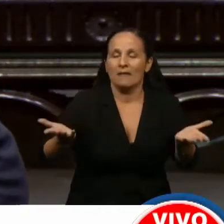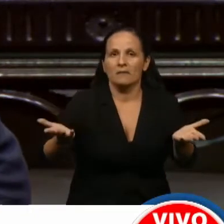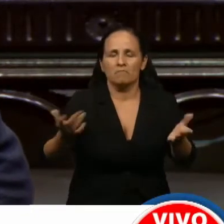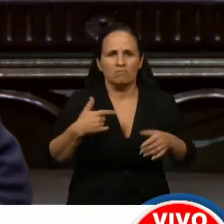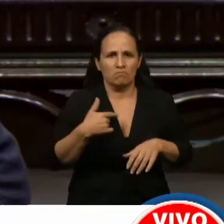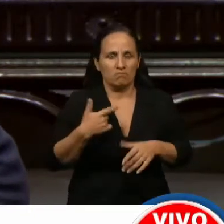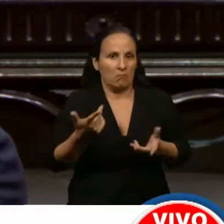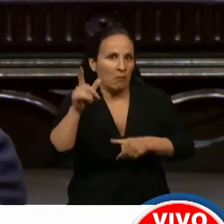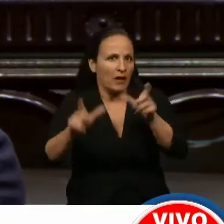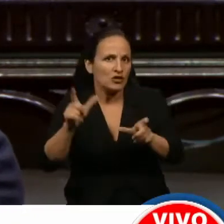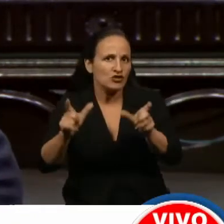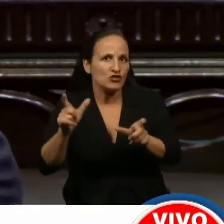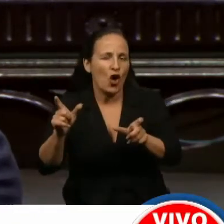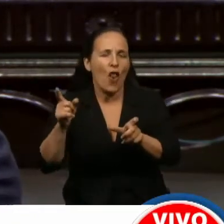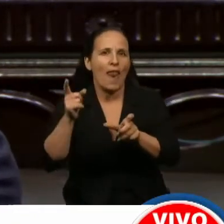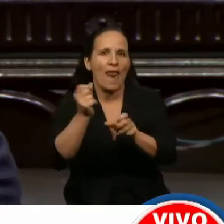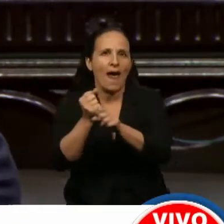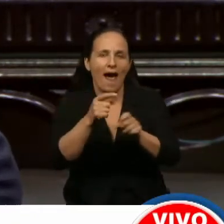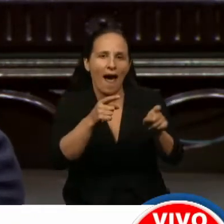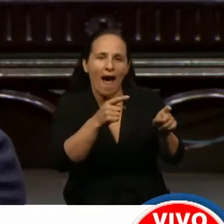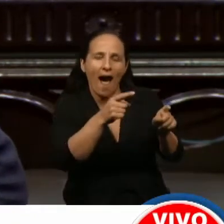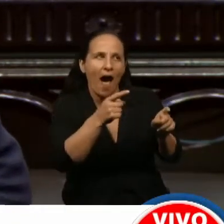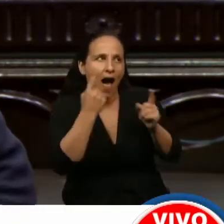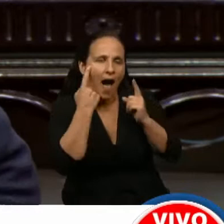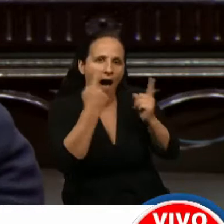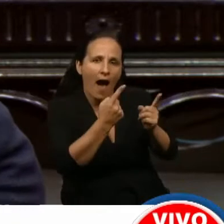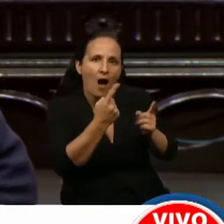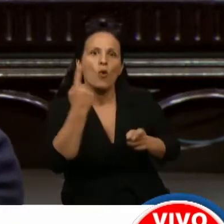qué número de trabajadores estaban alcanzados realmente por esto?